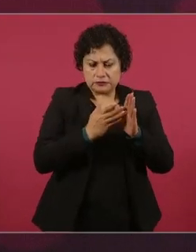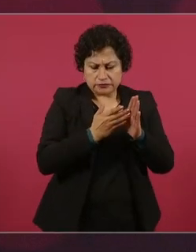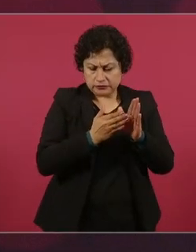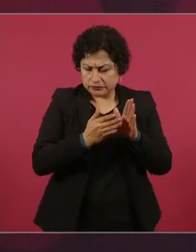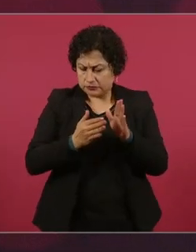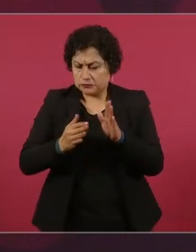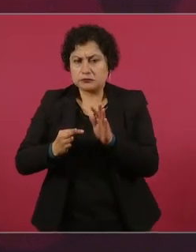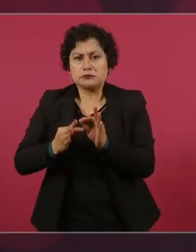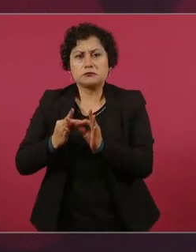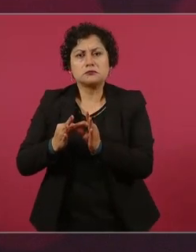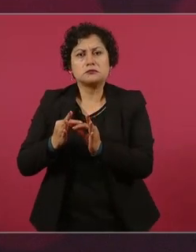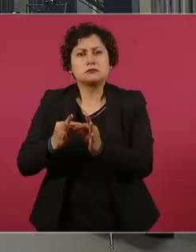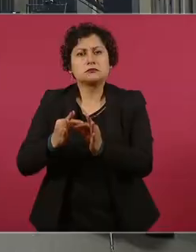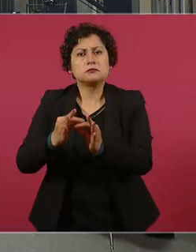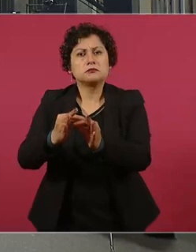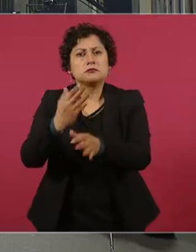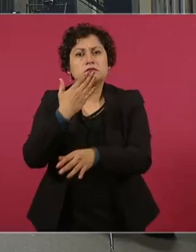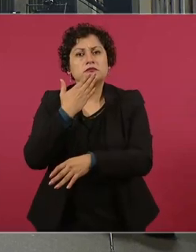mucho, muy bien.